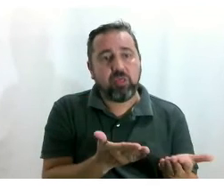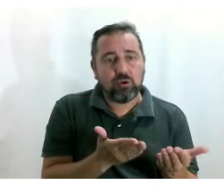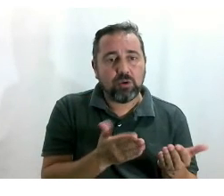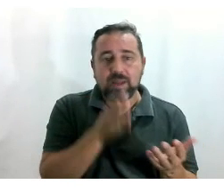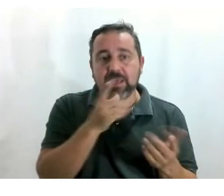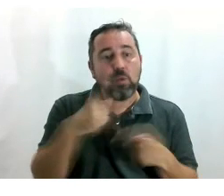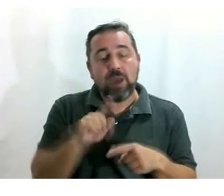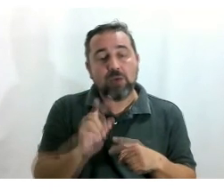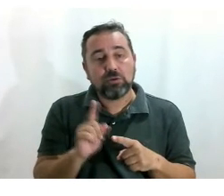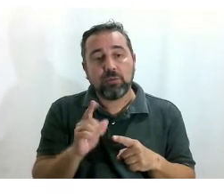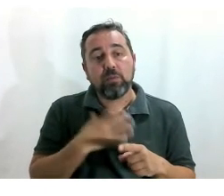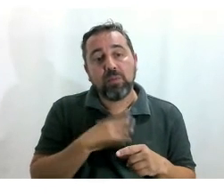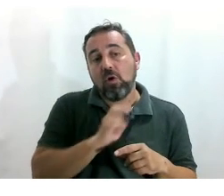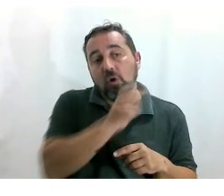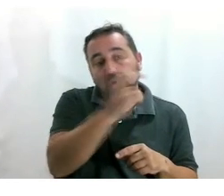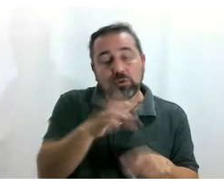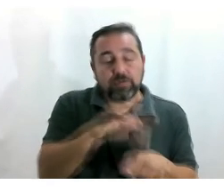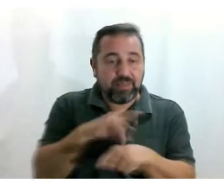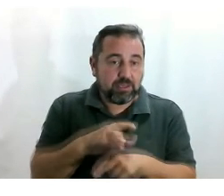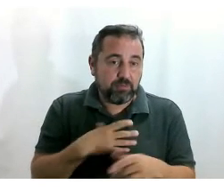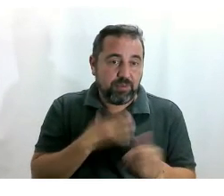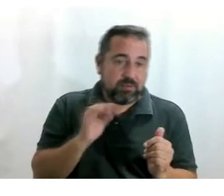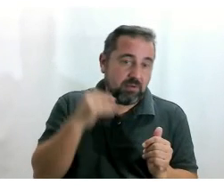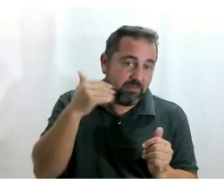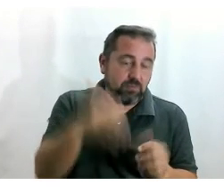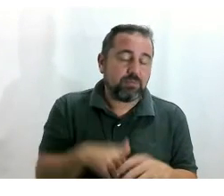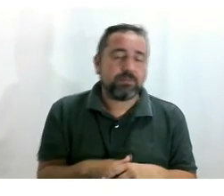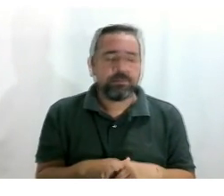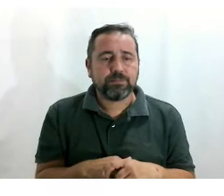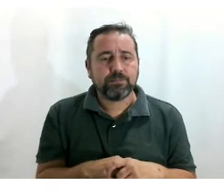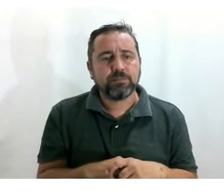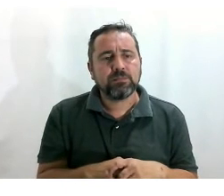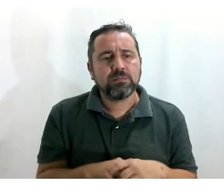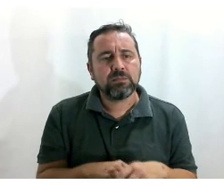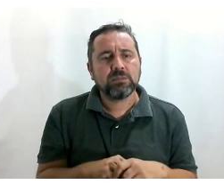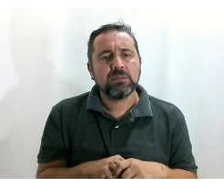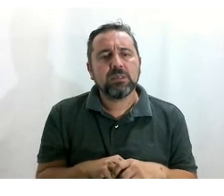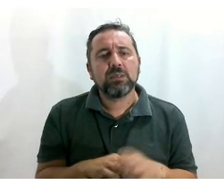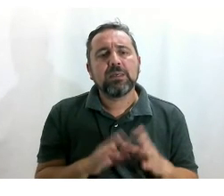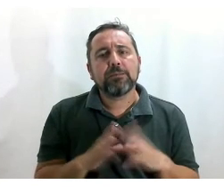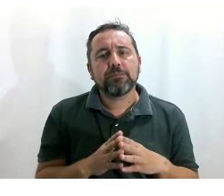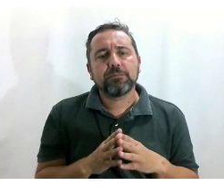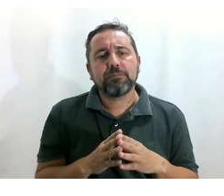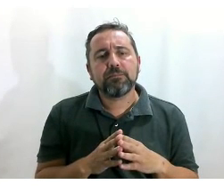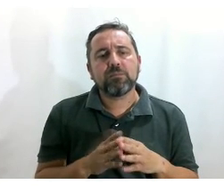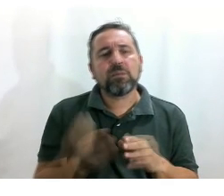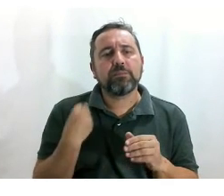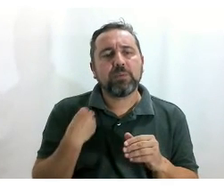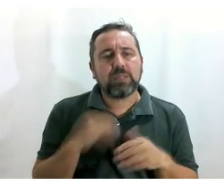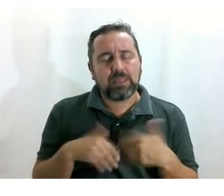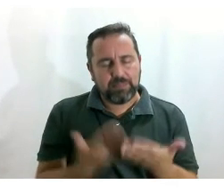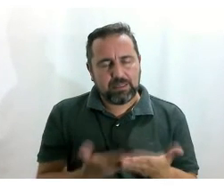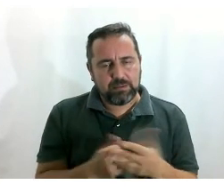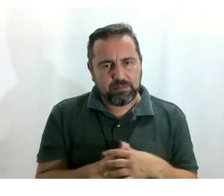a ellos, pero sí a otros pacientes que puedan venir detrás. Muy bien. Nos preguntan también